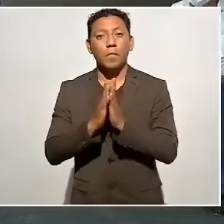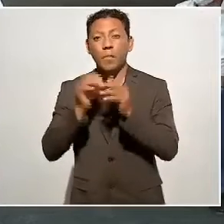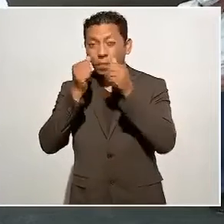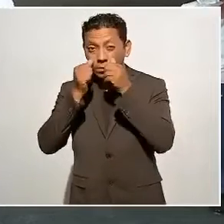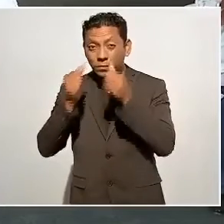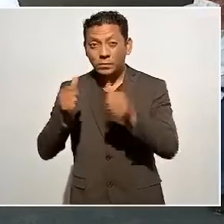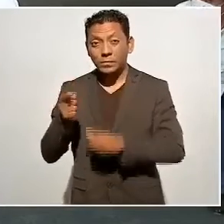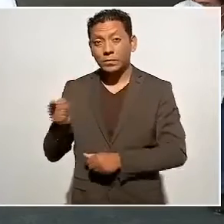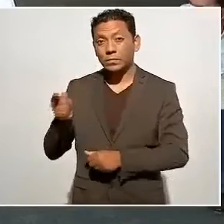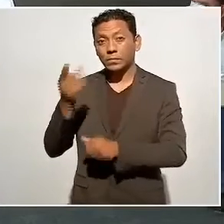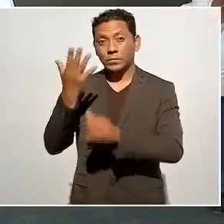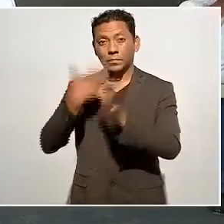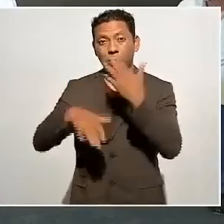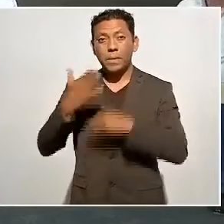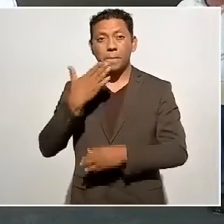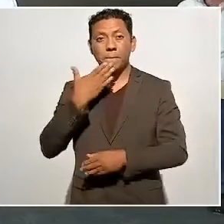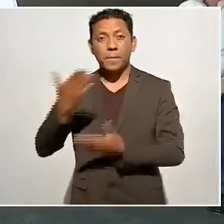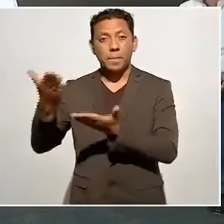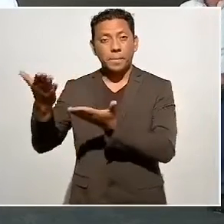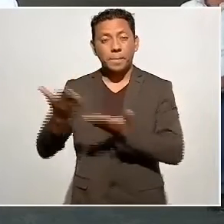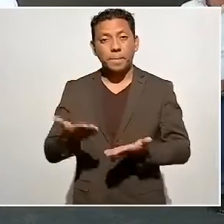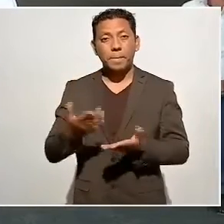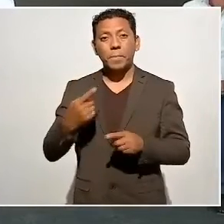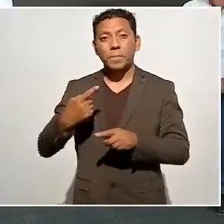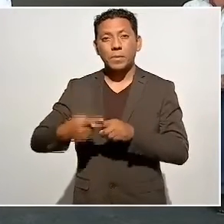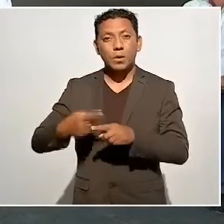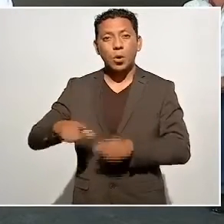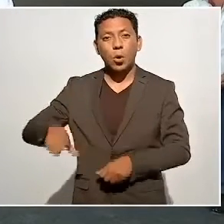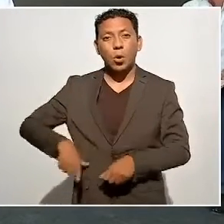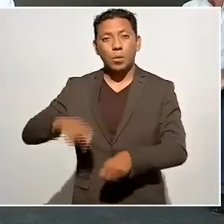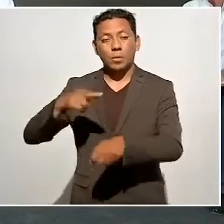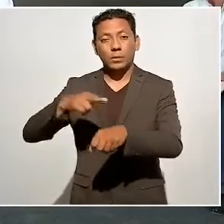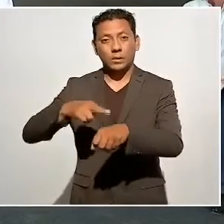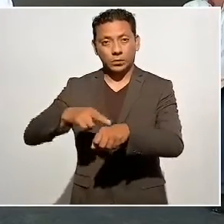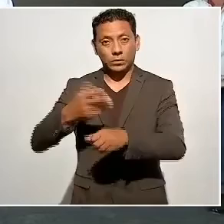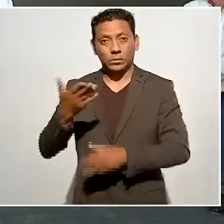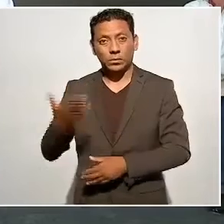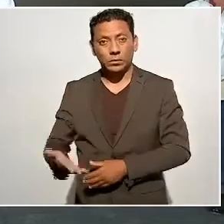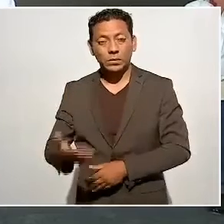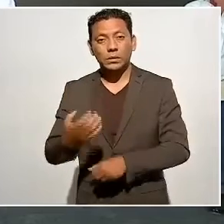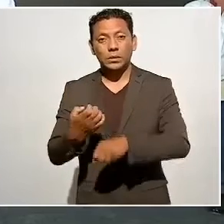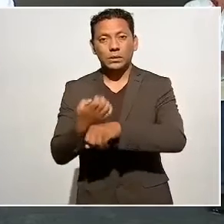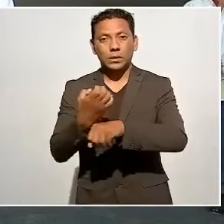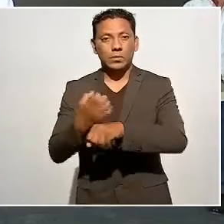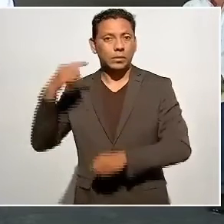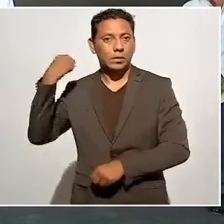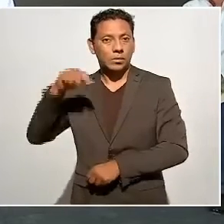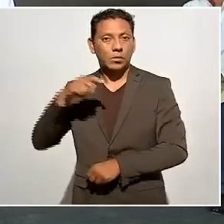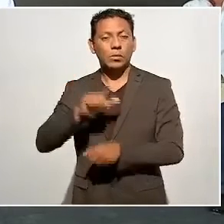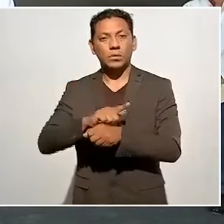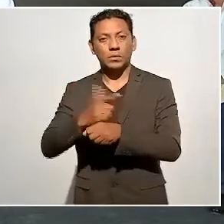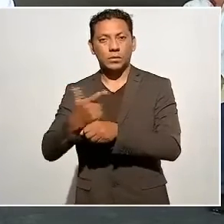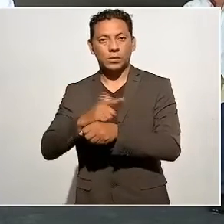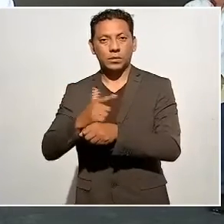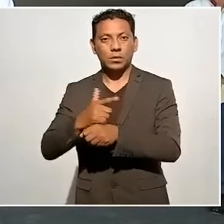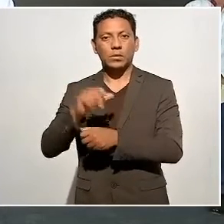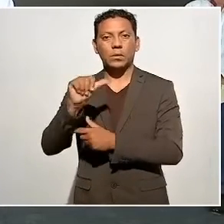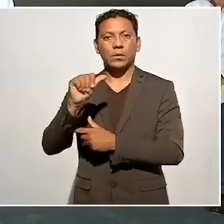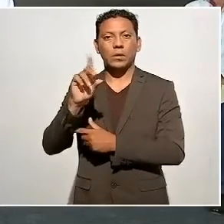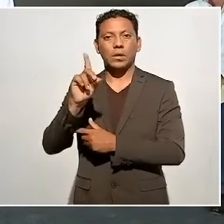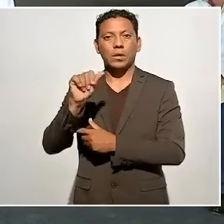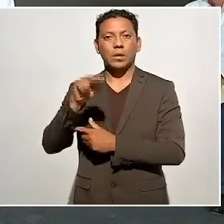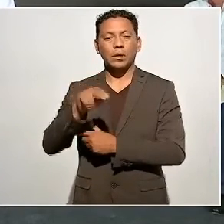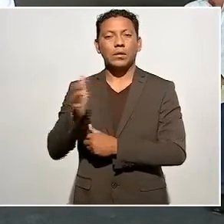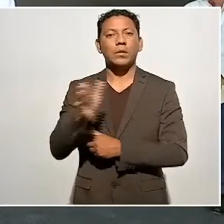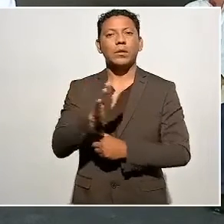Escuchemos el mensaje de bienvenida a cargo del gobernador constitucional del estado de Tabasco, licenciado Adán